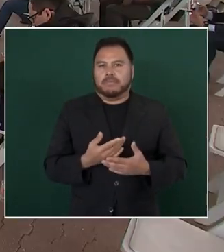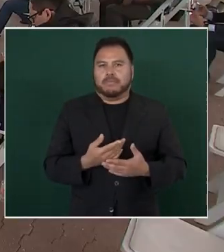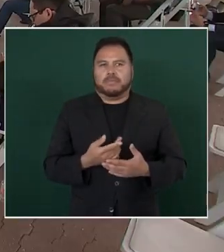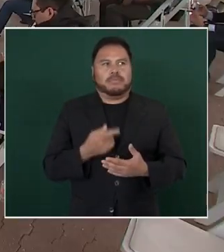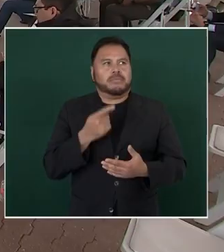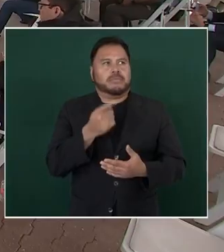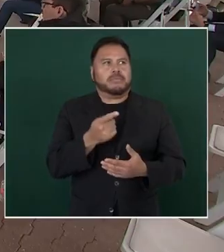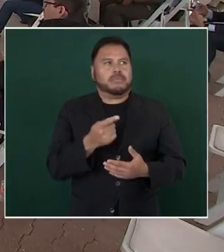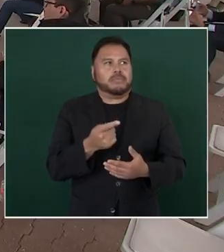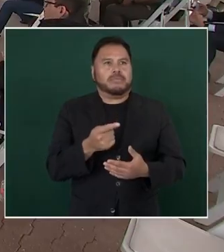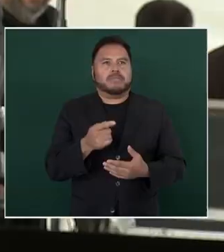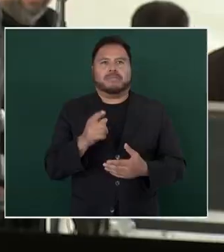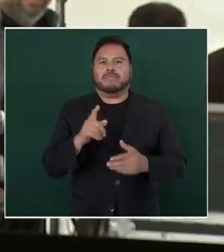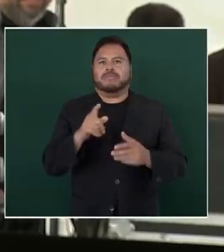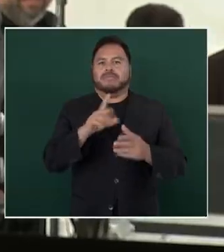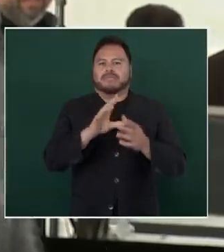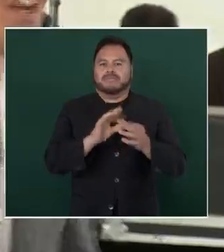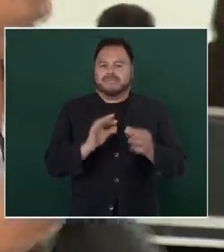te fuiste, ¿no?